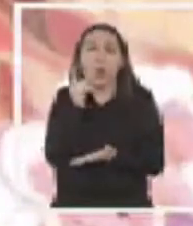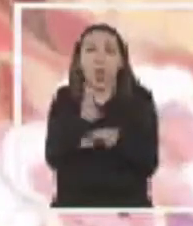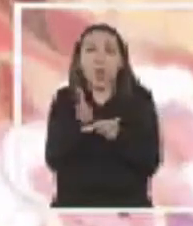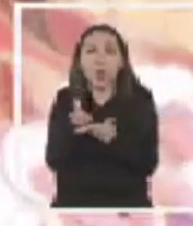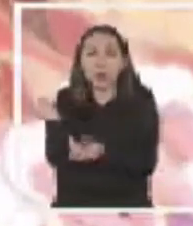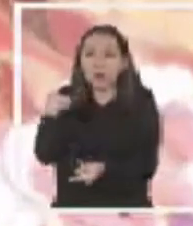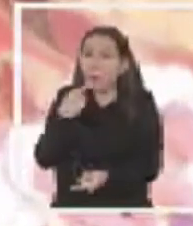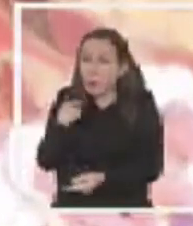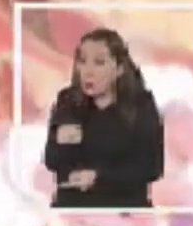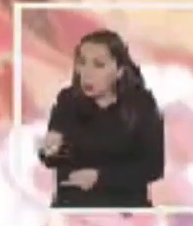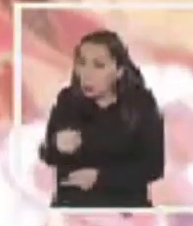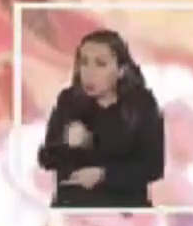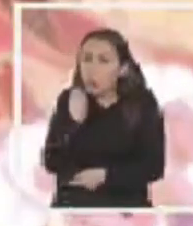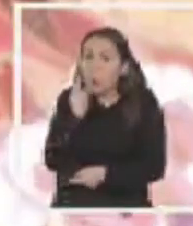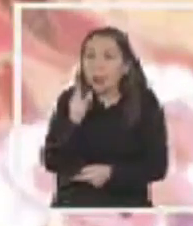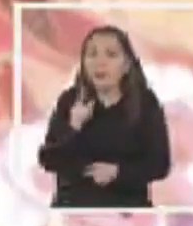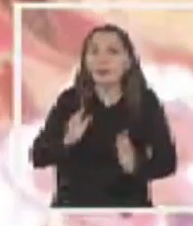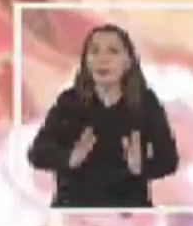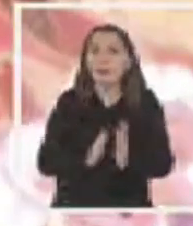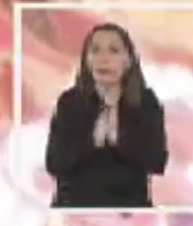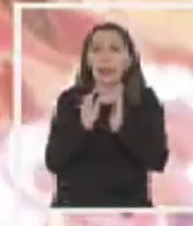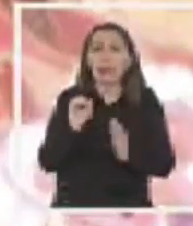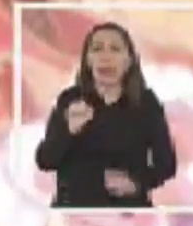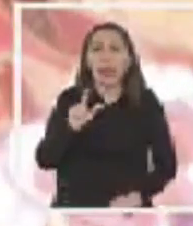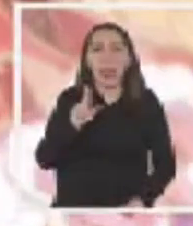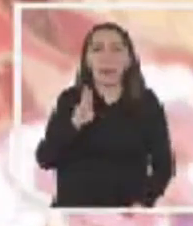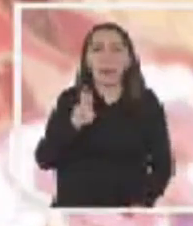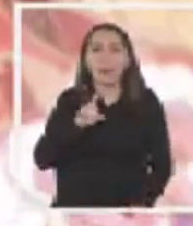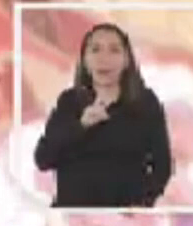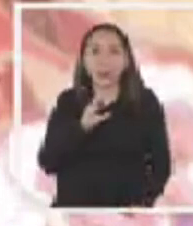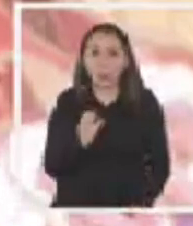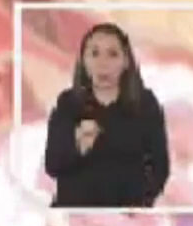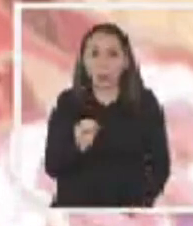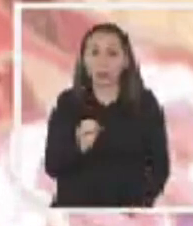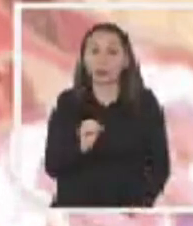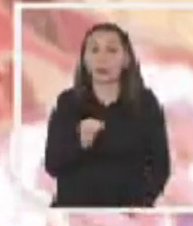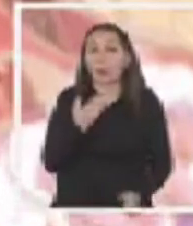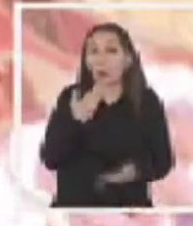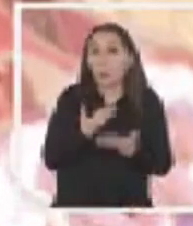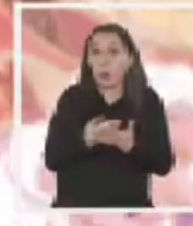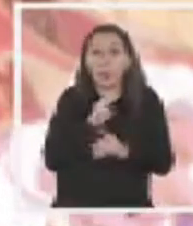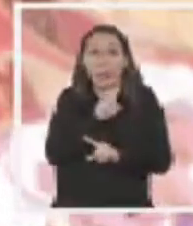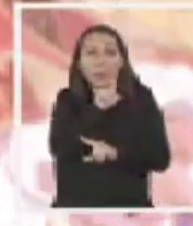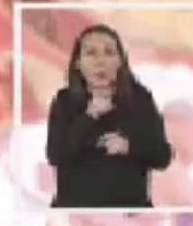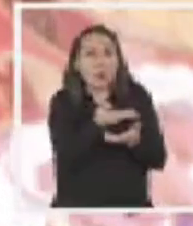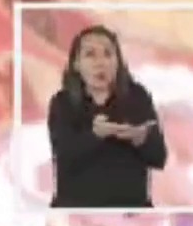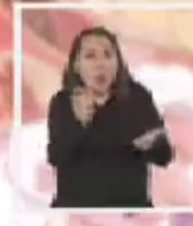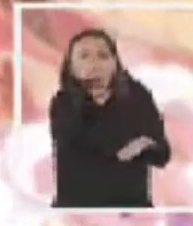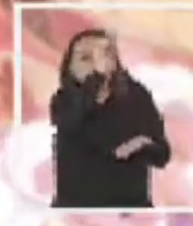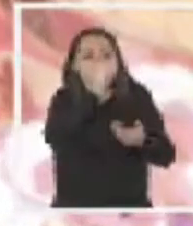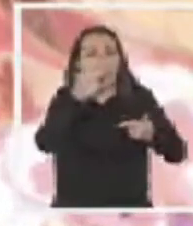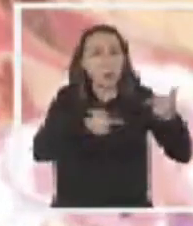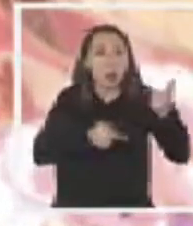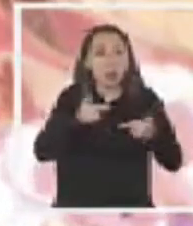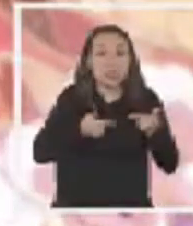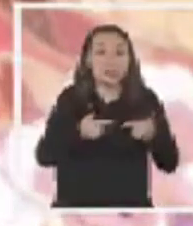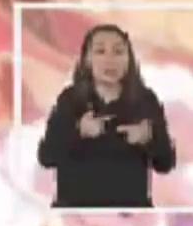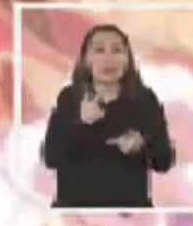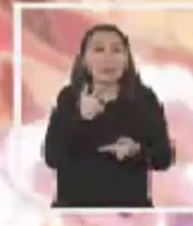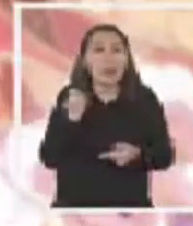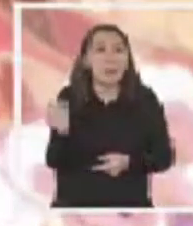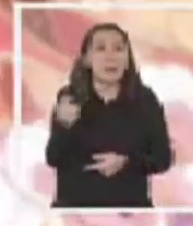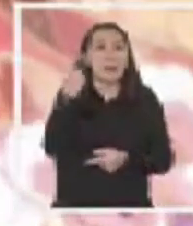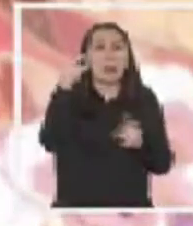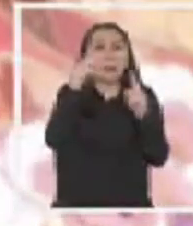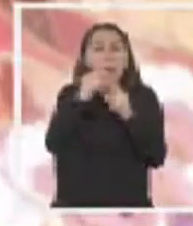qué colegio son el del San Alberto cuando les preguntaba a los chicos Qué opinan de la política o qué es la